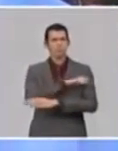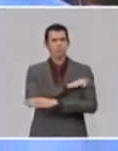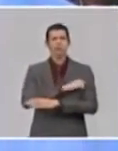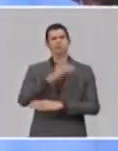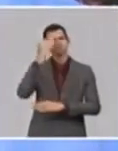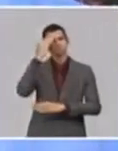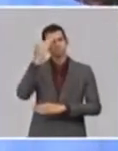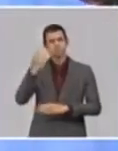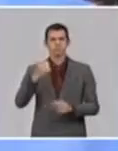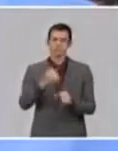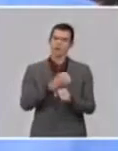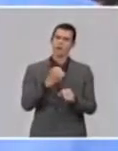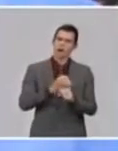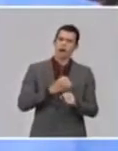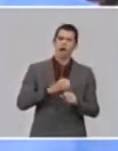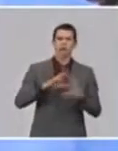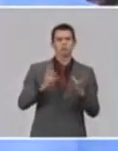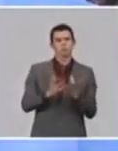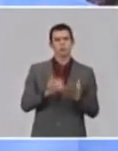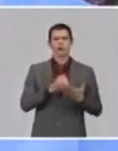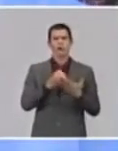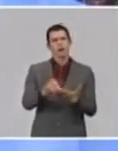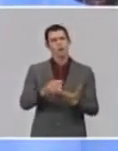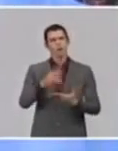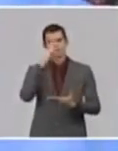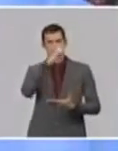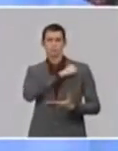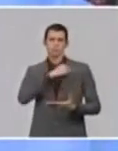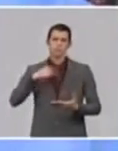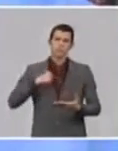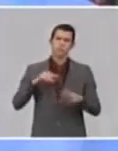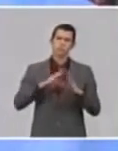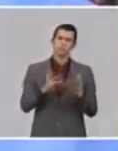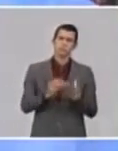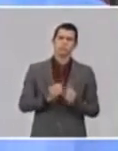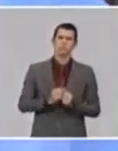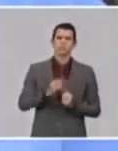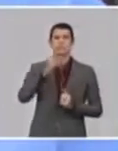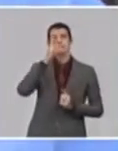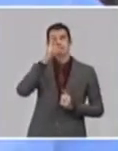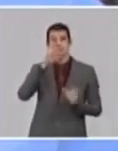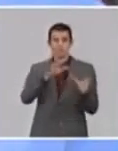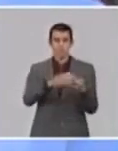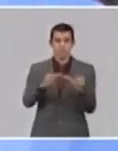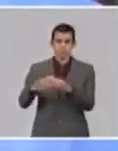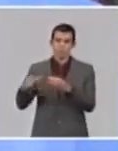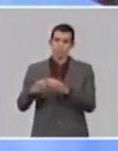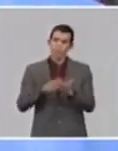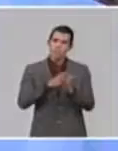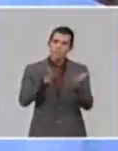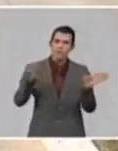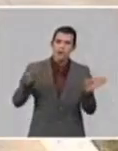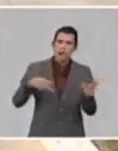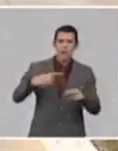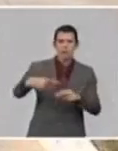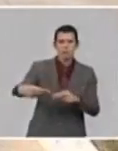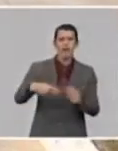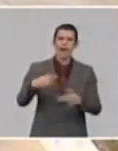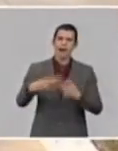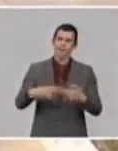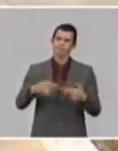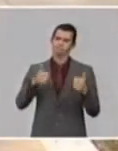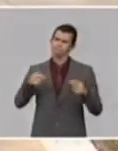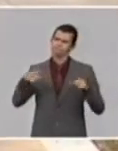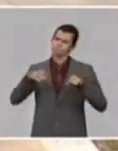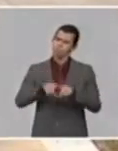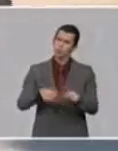activamente también coopera con nosotros los médicos, con los cederistas, las activistas que están intencionando toda la comunidad diariamente. Porque la lucha